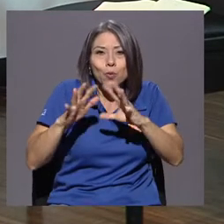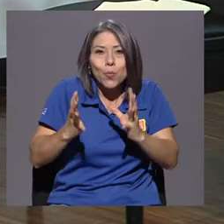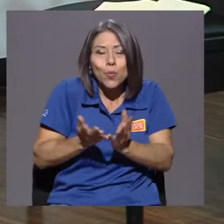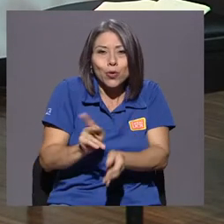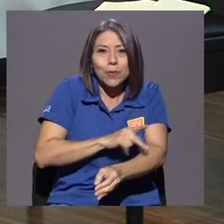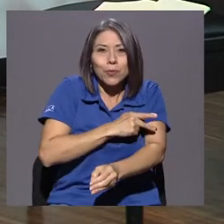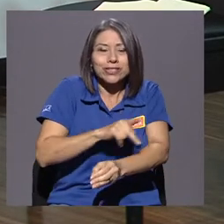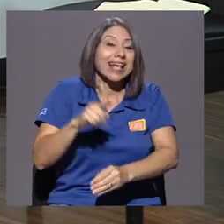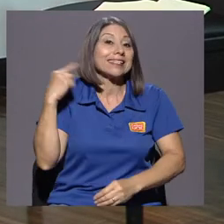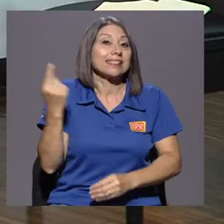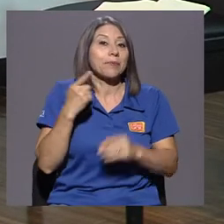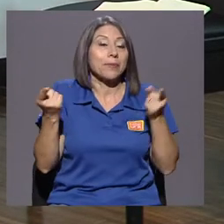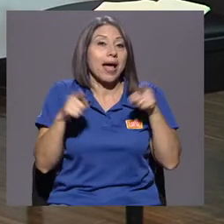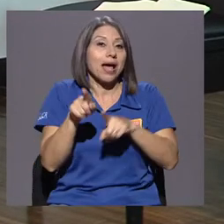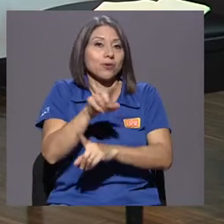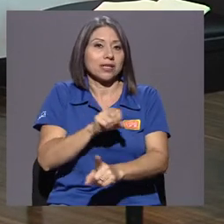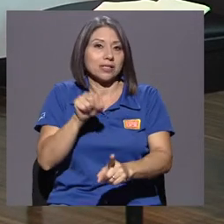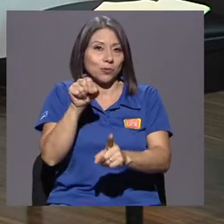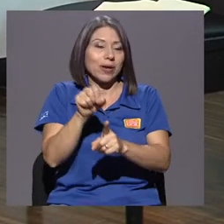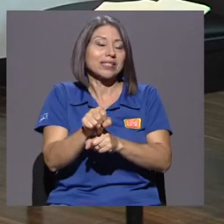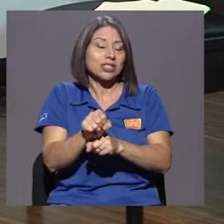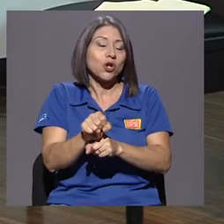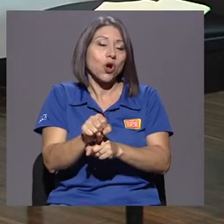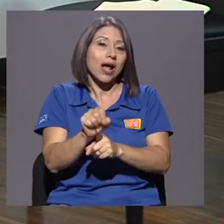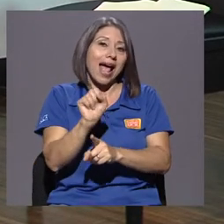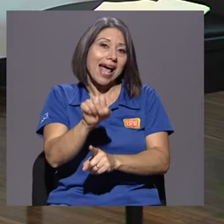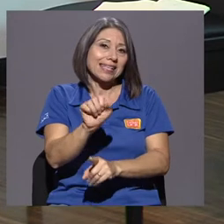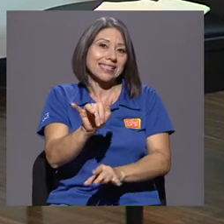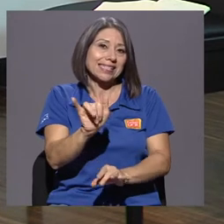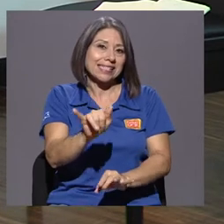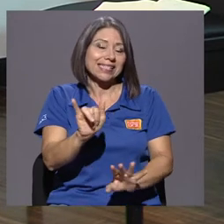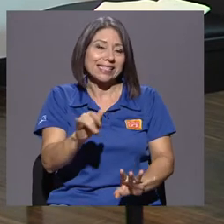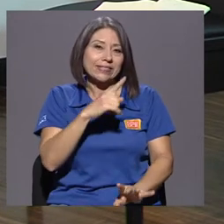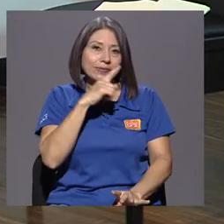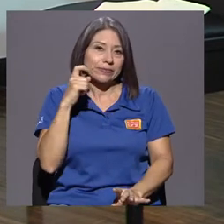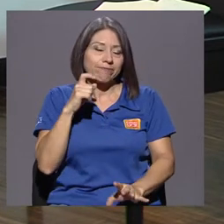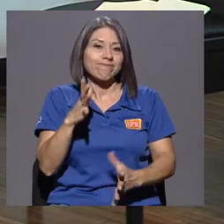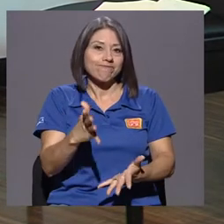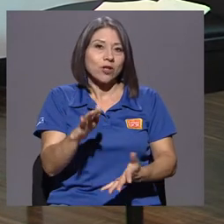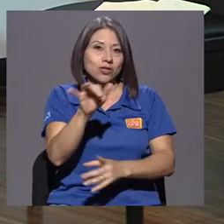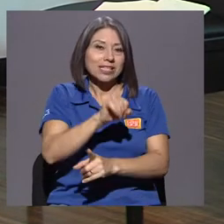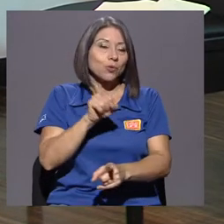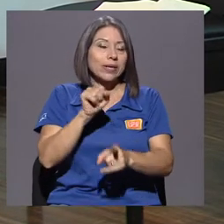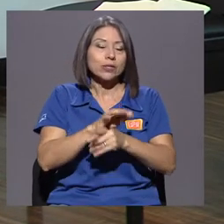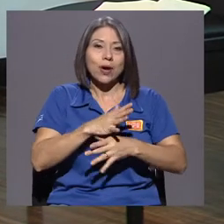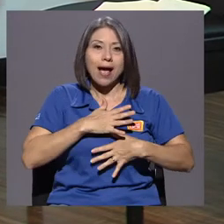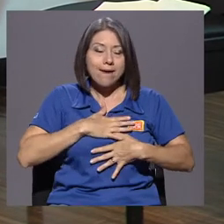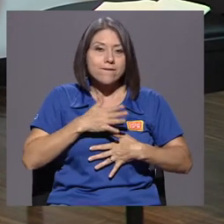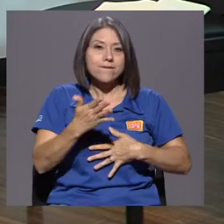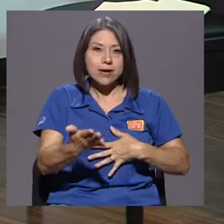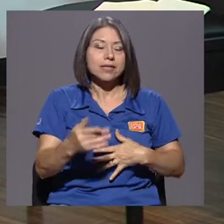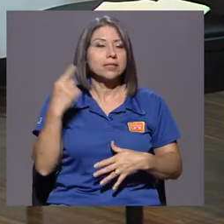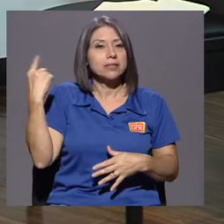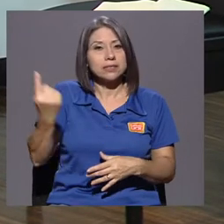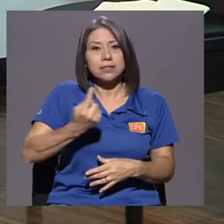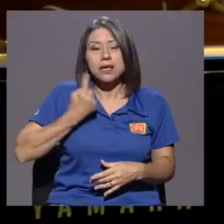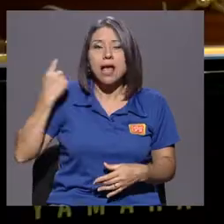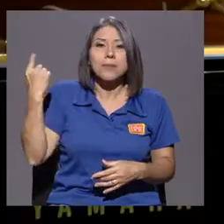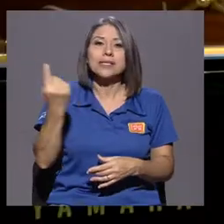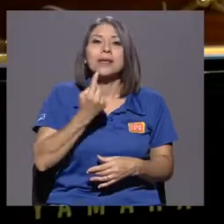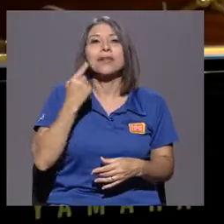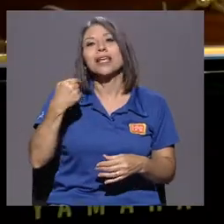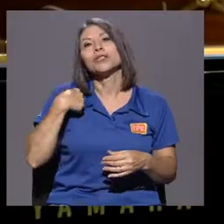ingrata en una situación abrumadora y siempre siempre que estaba en el reino de la antipoesía